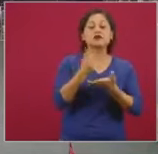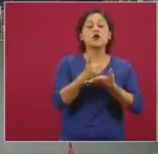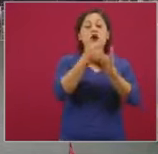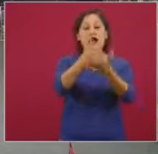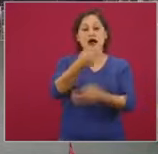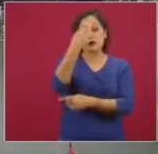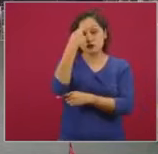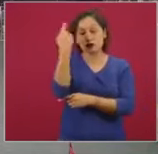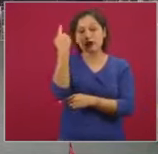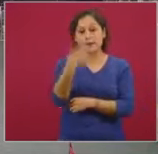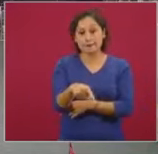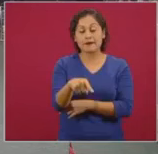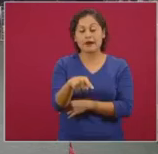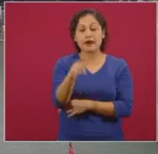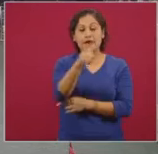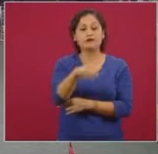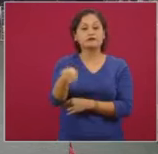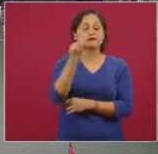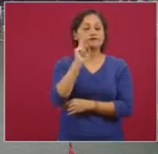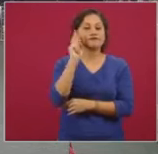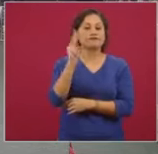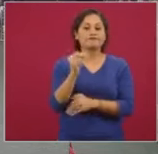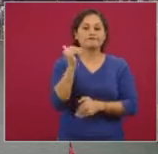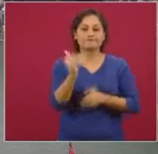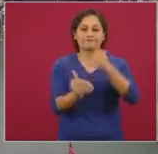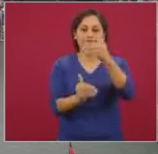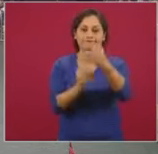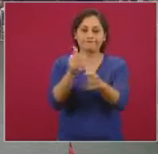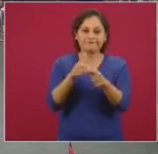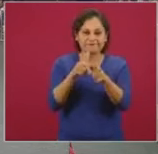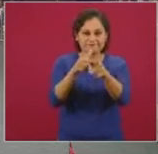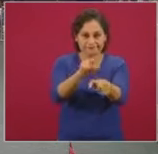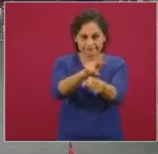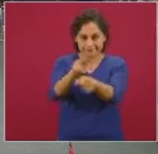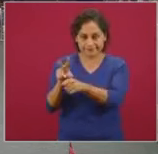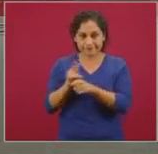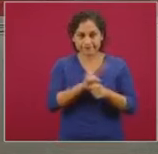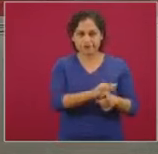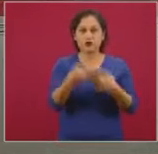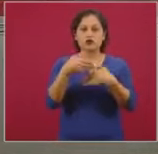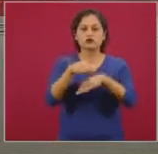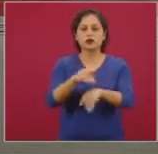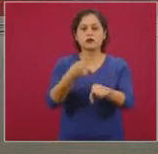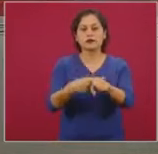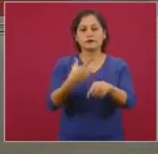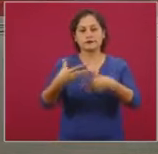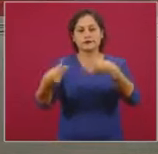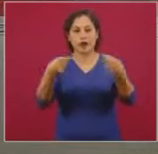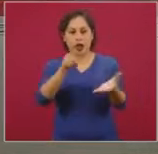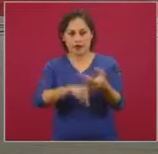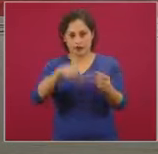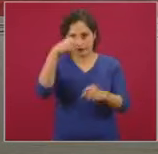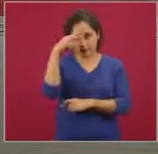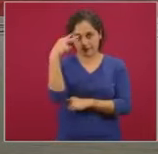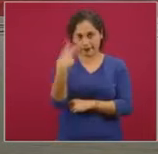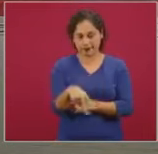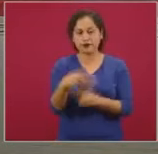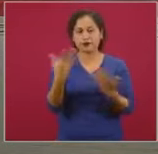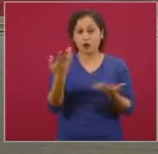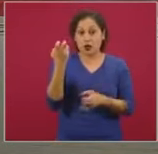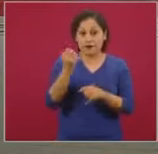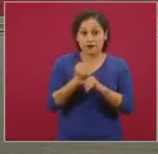lógicamente todo el monitoreo que se hace al seguimiento de la epidemia en México. Información sumamente relevante,